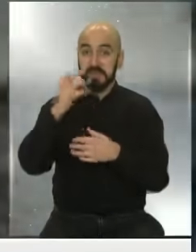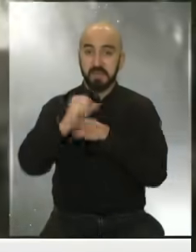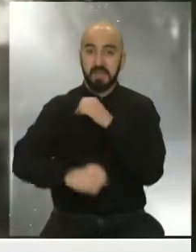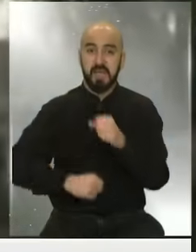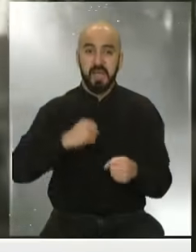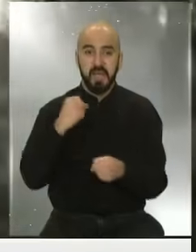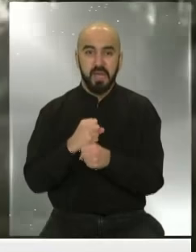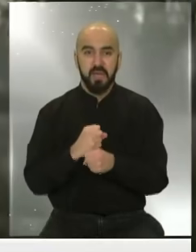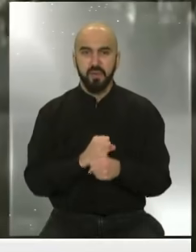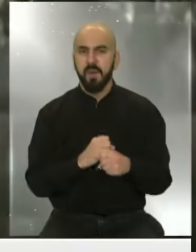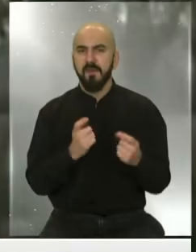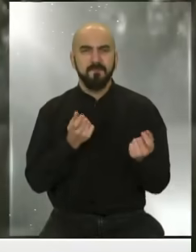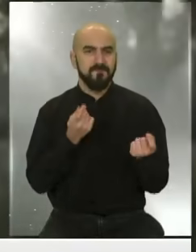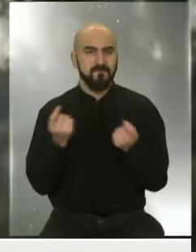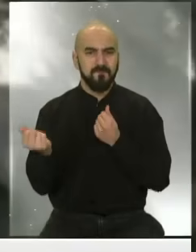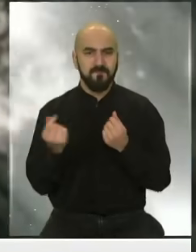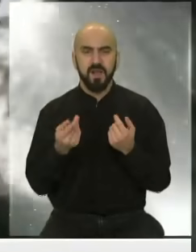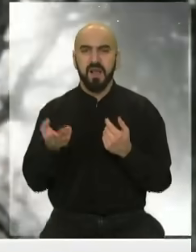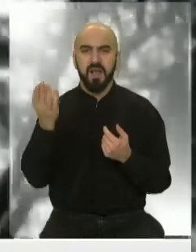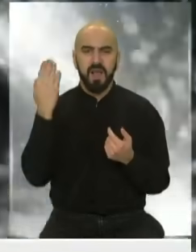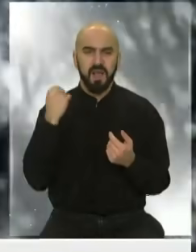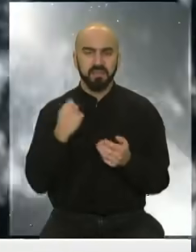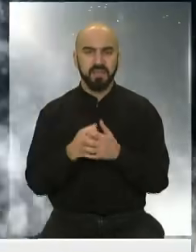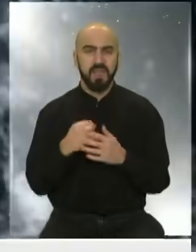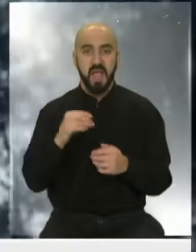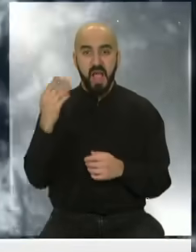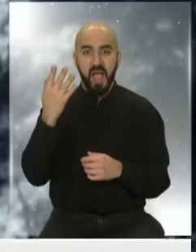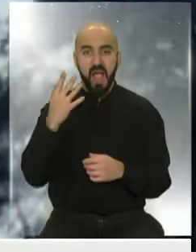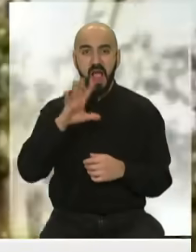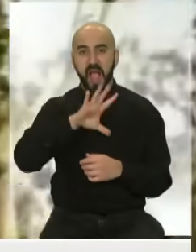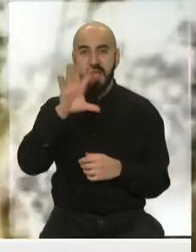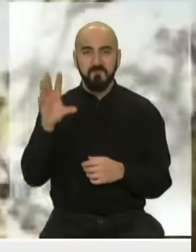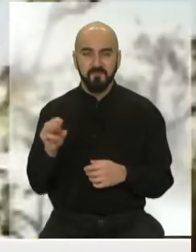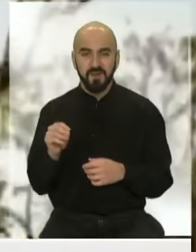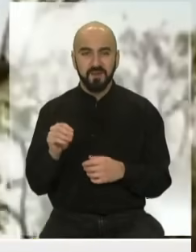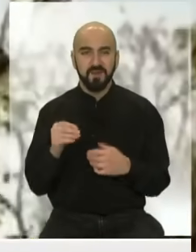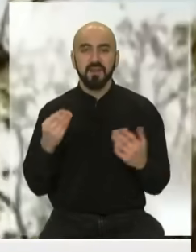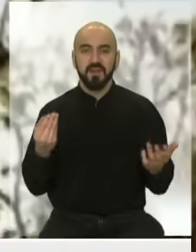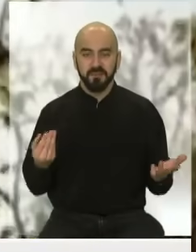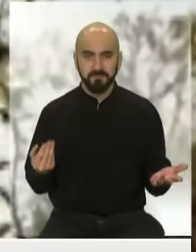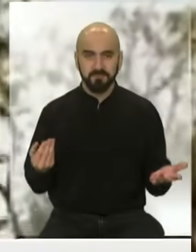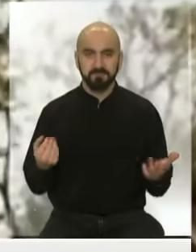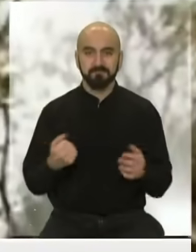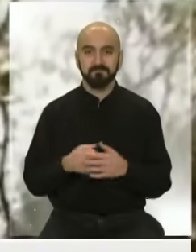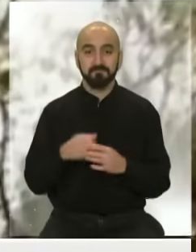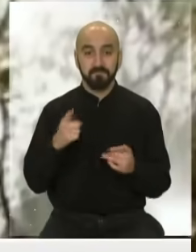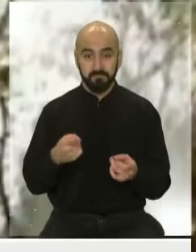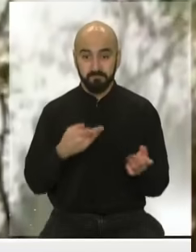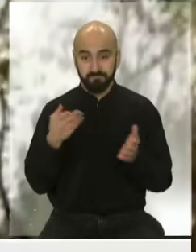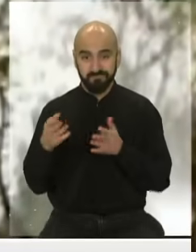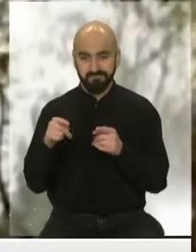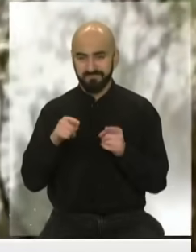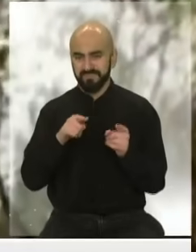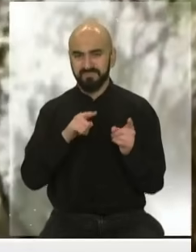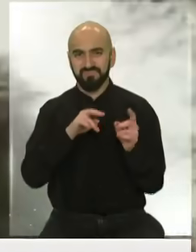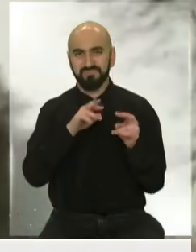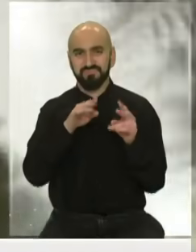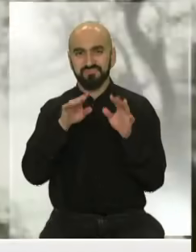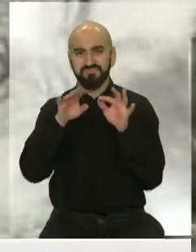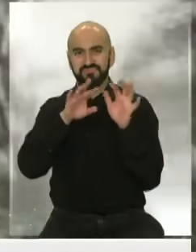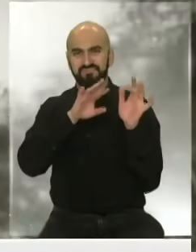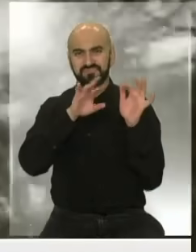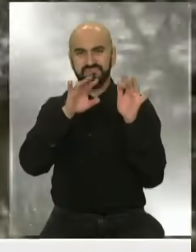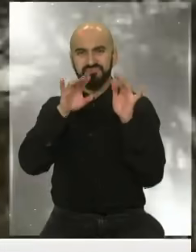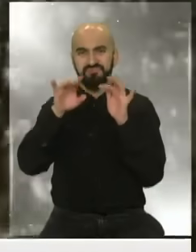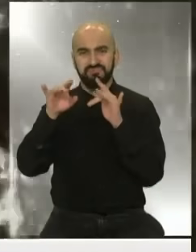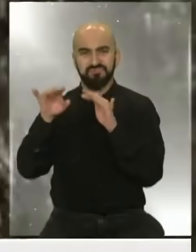años, similar a la que afectó a África hace varias semanas atrás. Hasta ahora, el paso de estas langostas ha destrozado más de